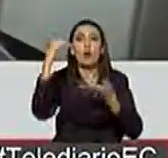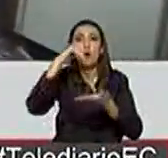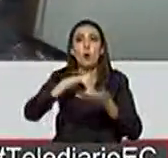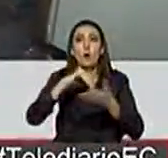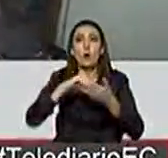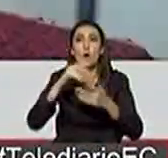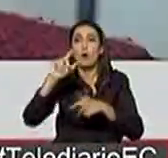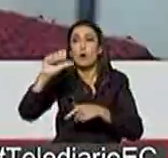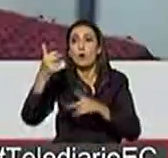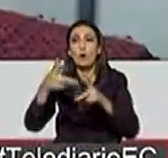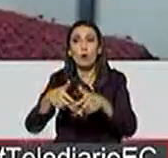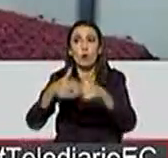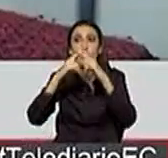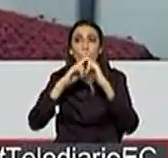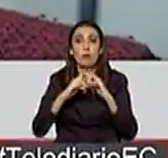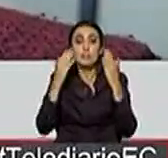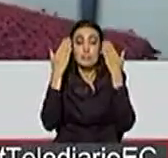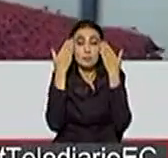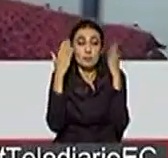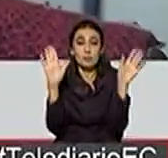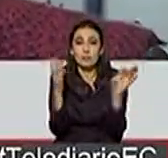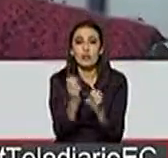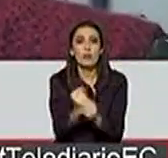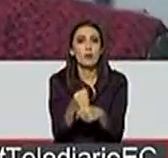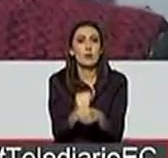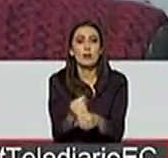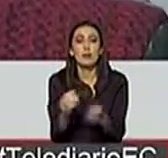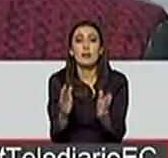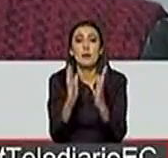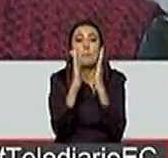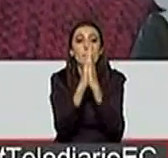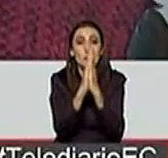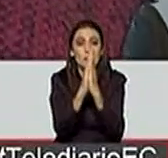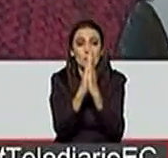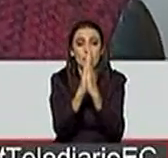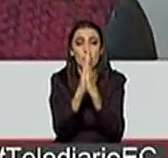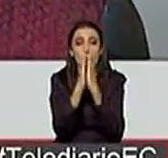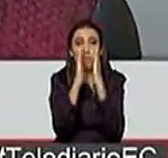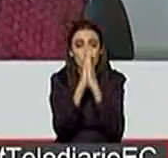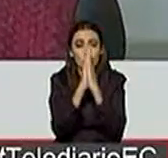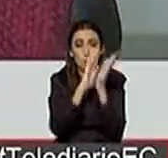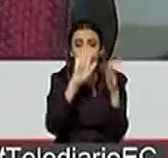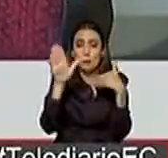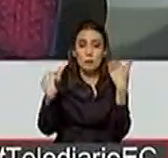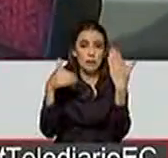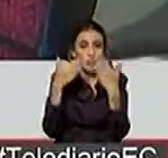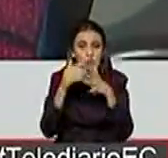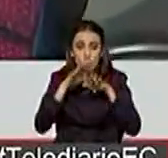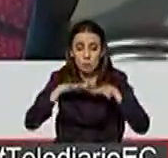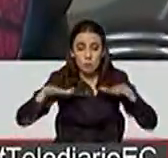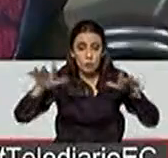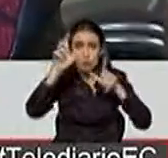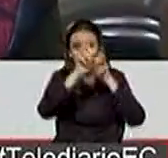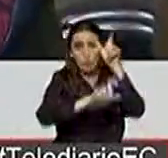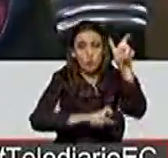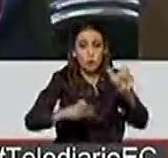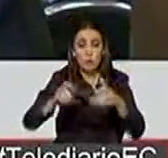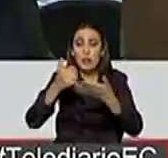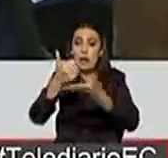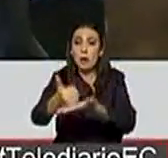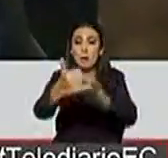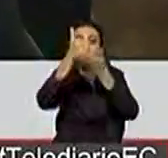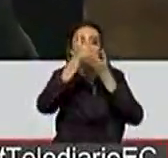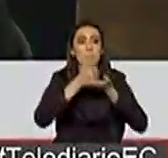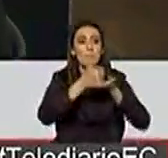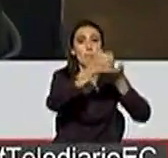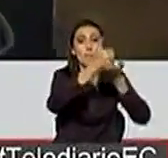por otro préstamo no sé lo que vamos a hacer por eso apelo a la sensibilidad de todo el pueblo ecuatoriano que por favor me ayuden